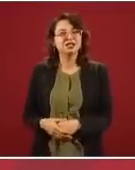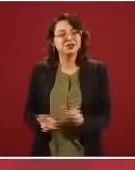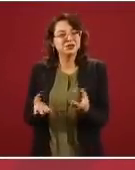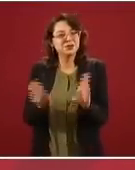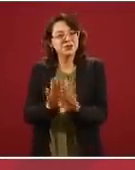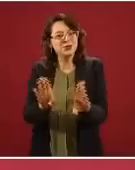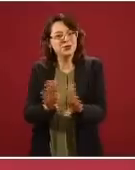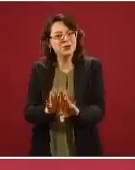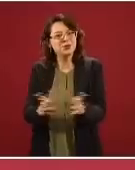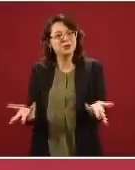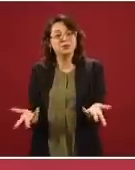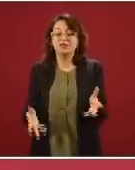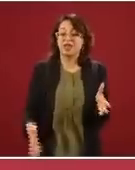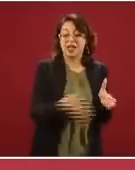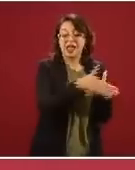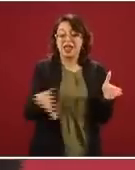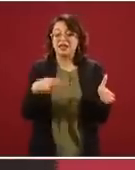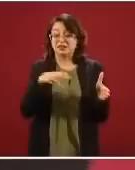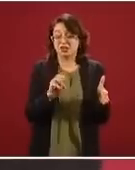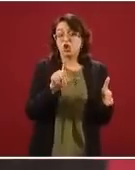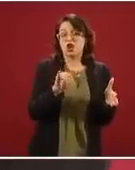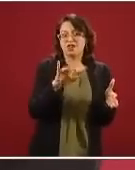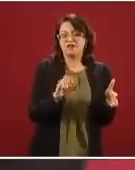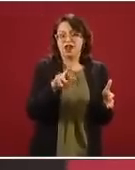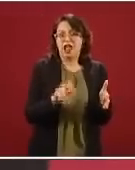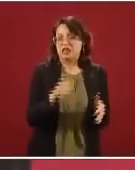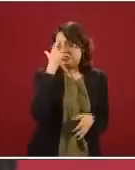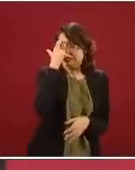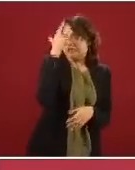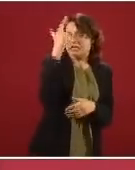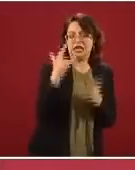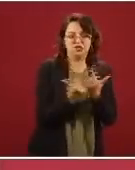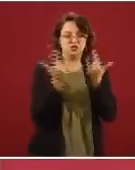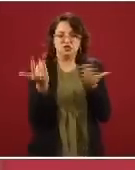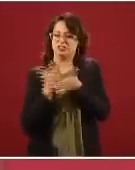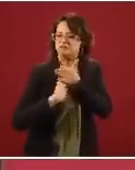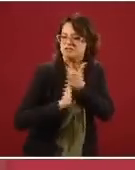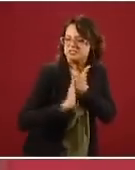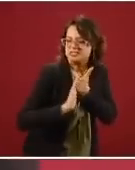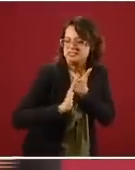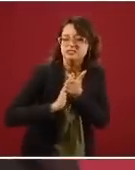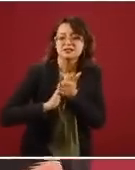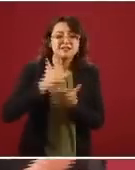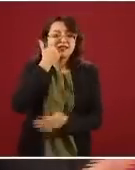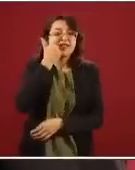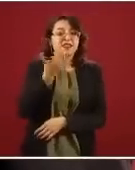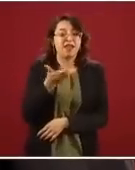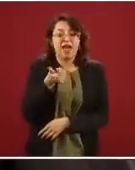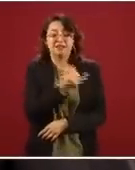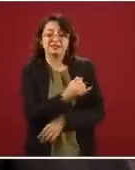ver con la política neoliberal. Querían borrar la historia. Bueno,